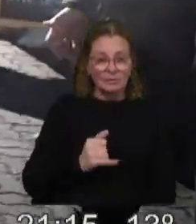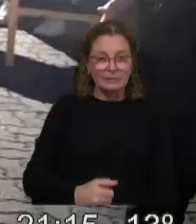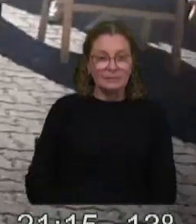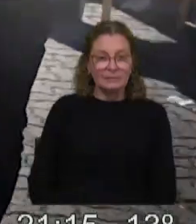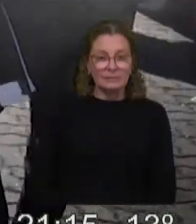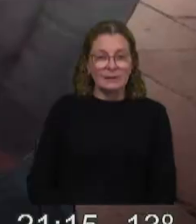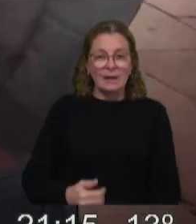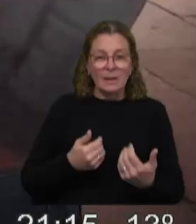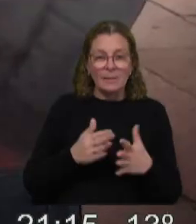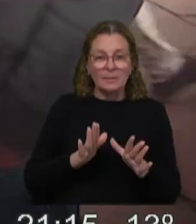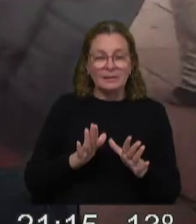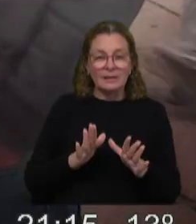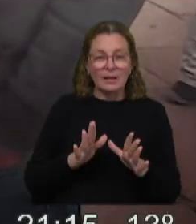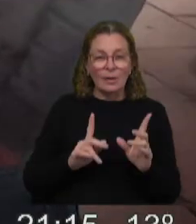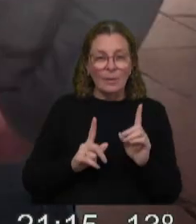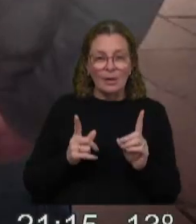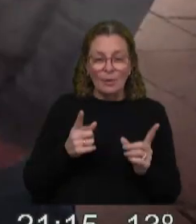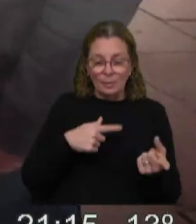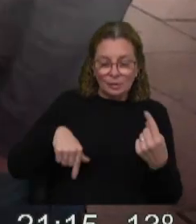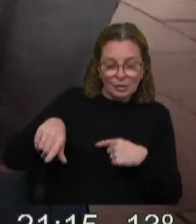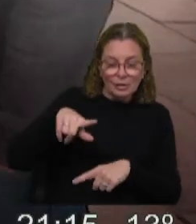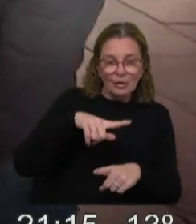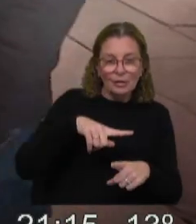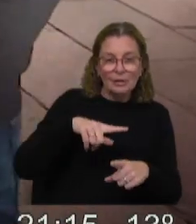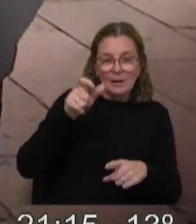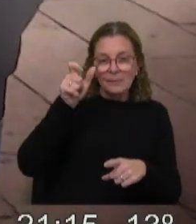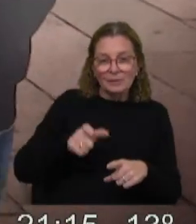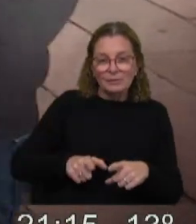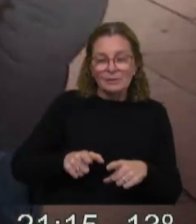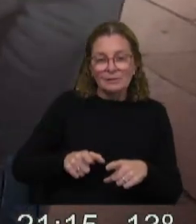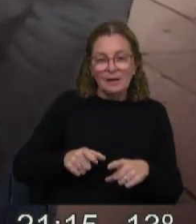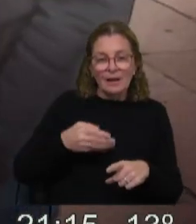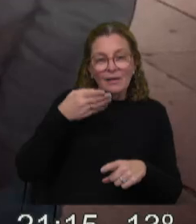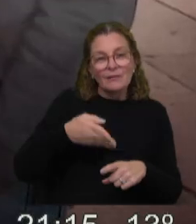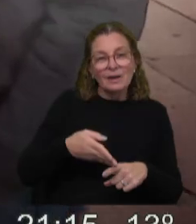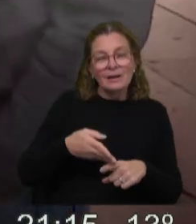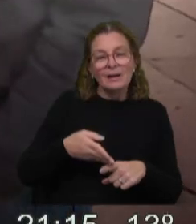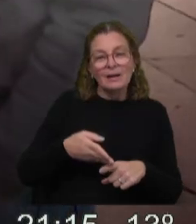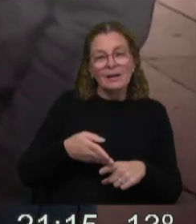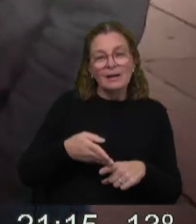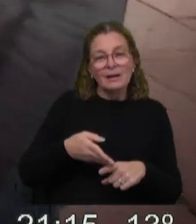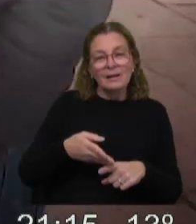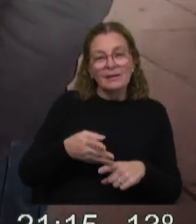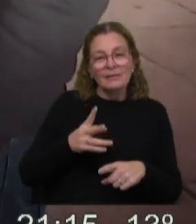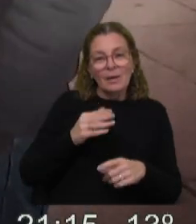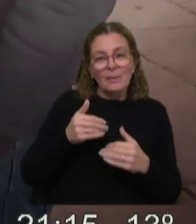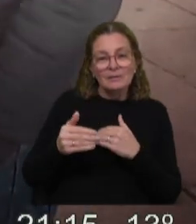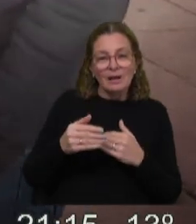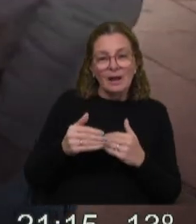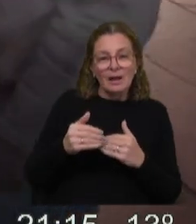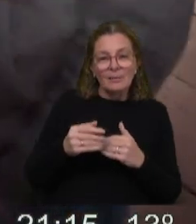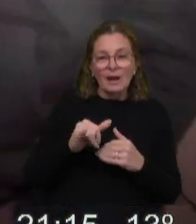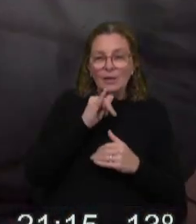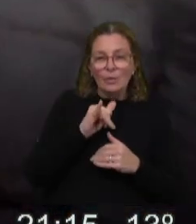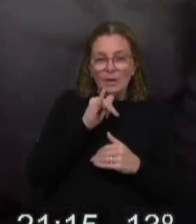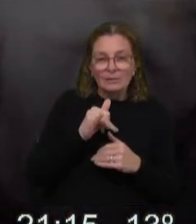empieza a darse como una complicidad entre la gente que acude, que va más allá de nosotros, más allá del relato,